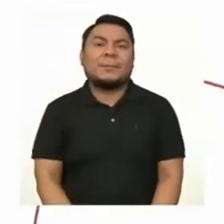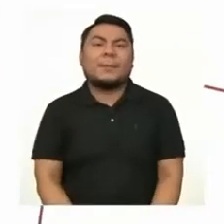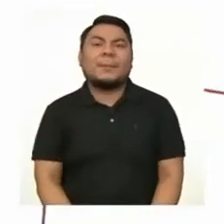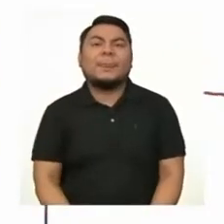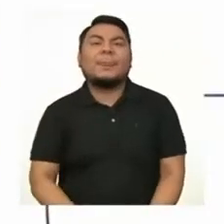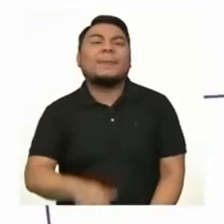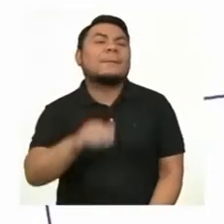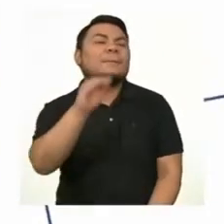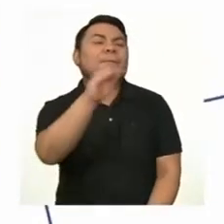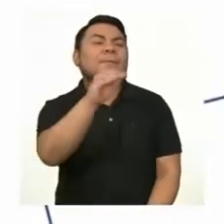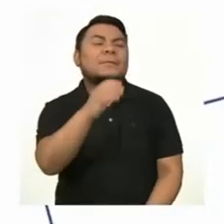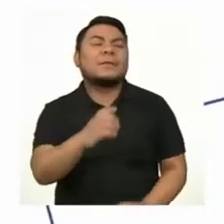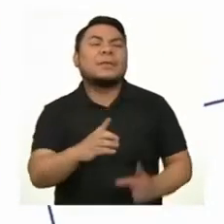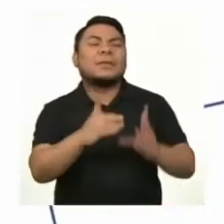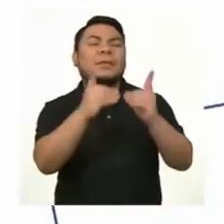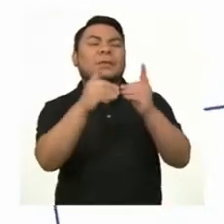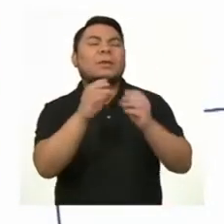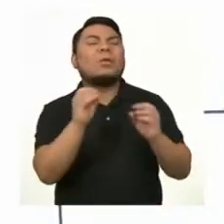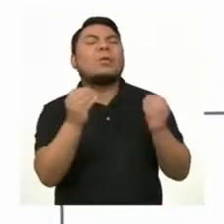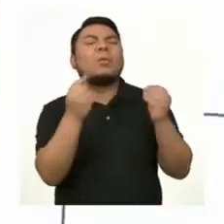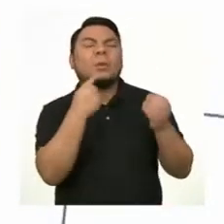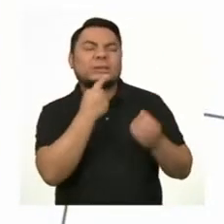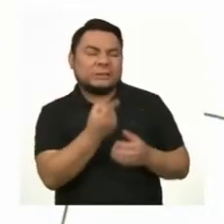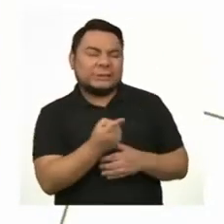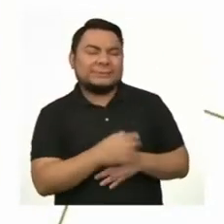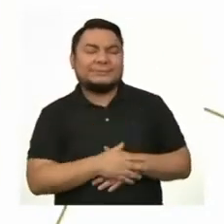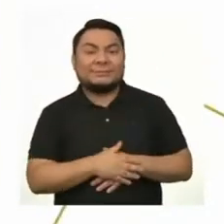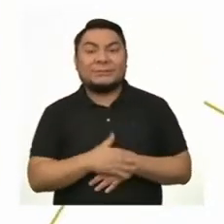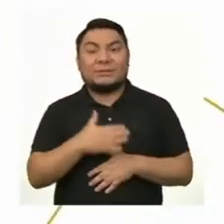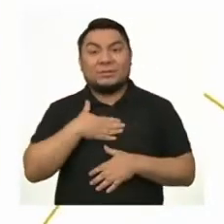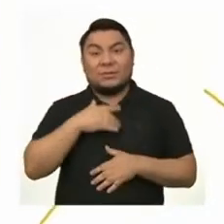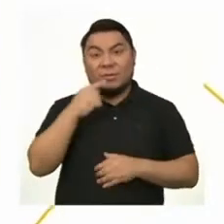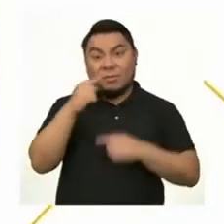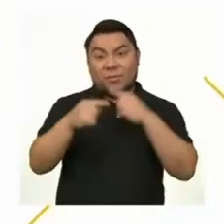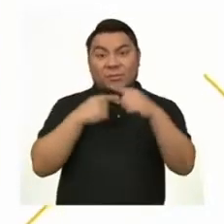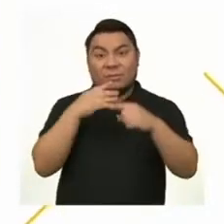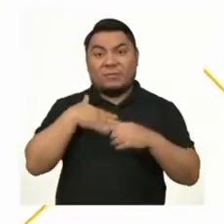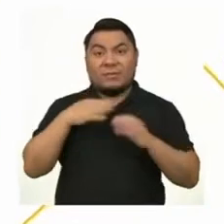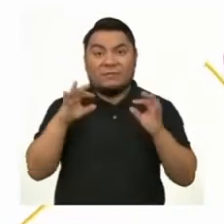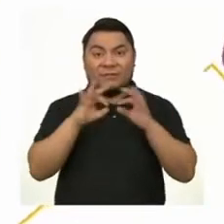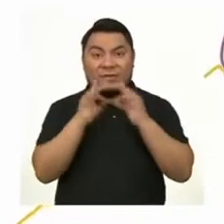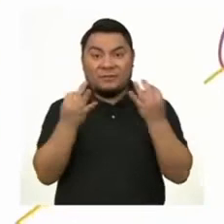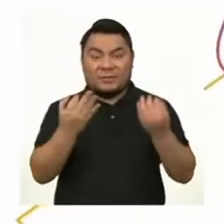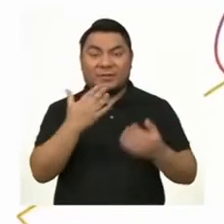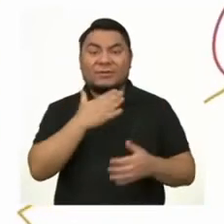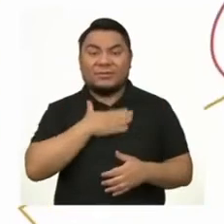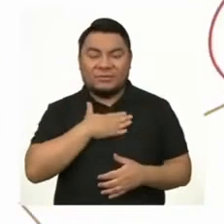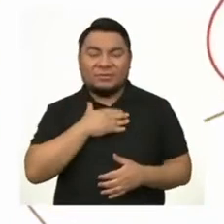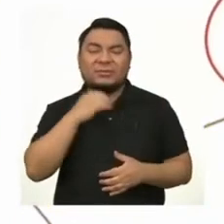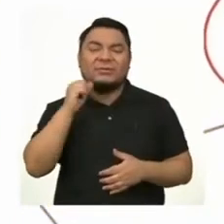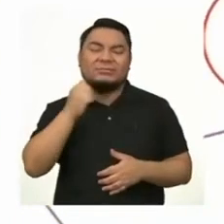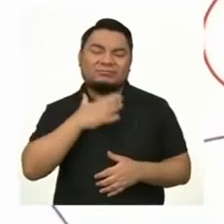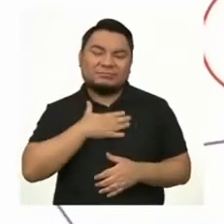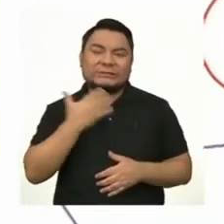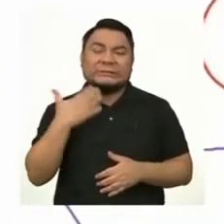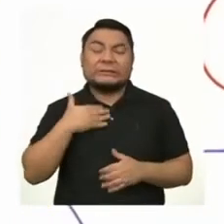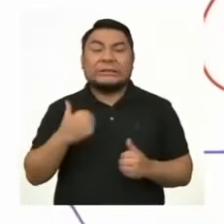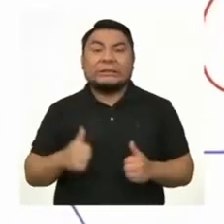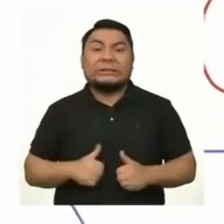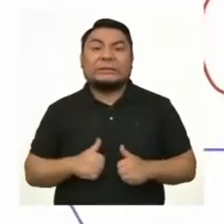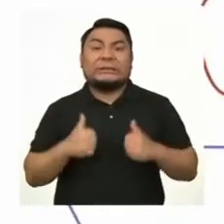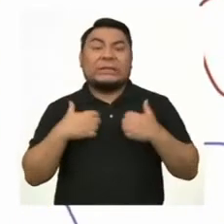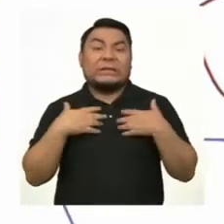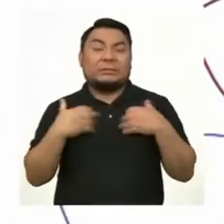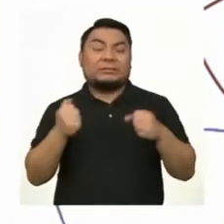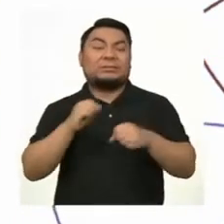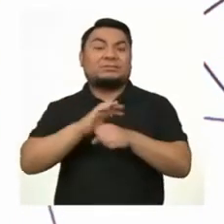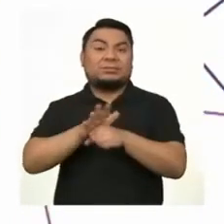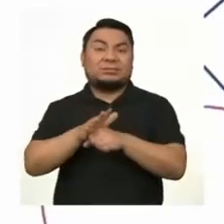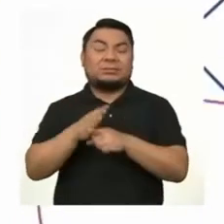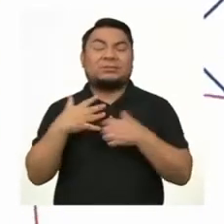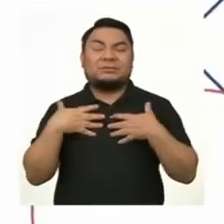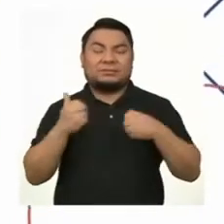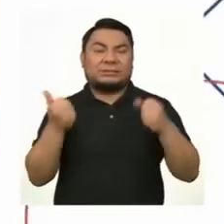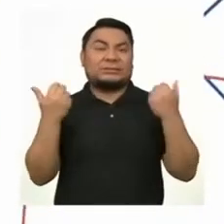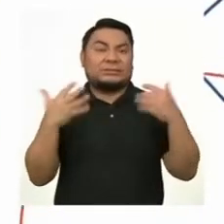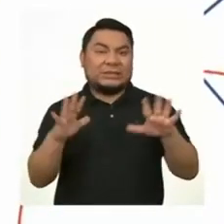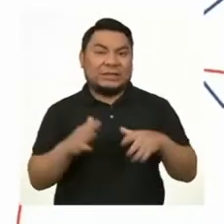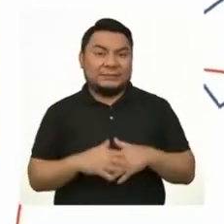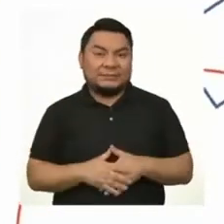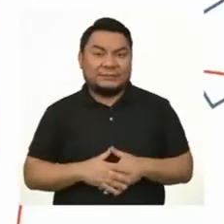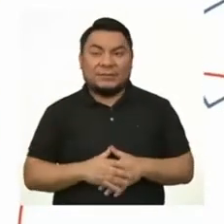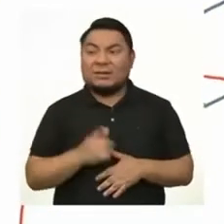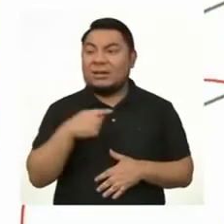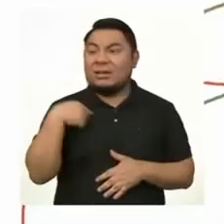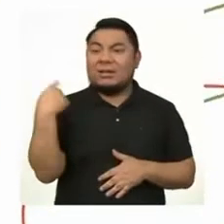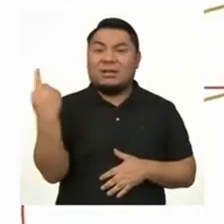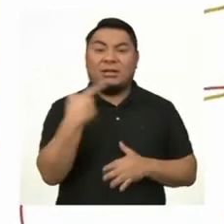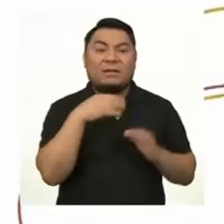Doctora Educación, ¿cómo le va? Le cuento que mi familia y yo somos sobrevivientes del coronavirus. A todos